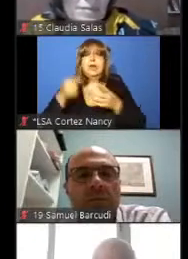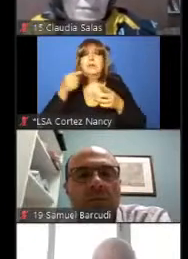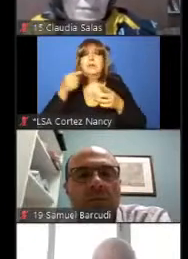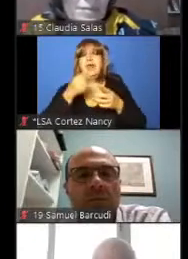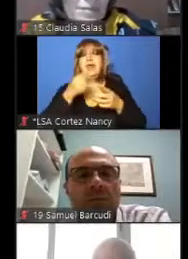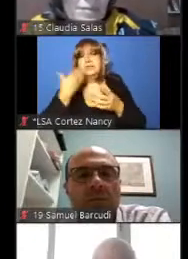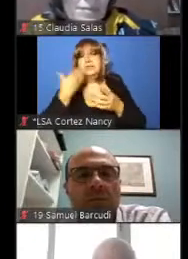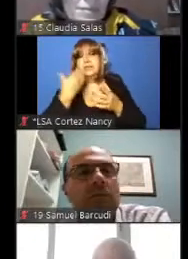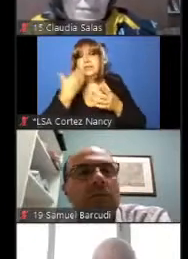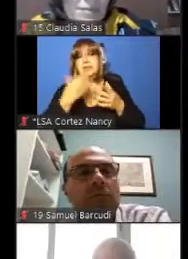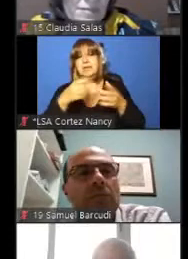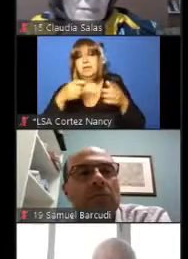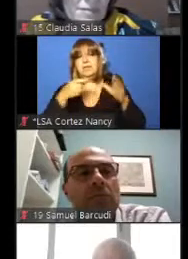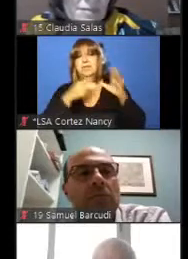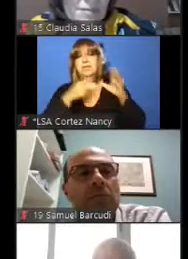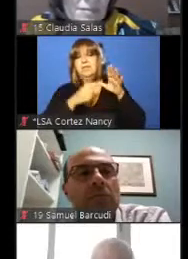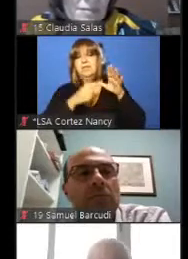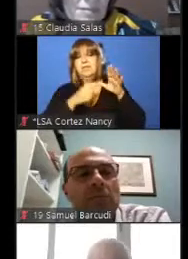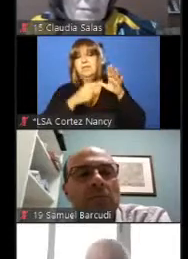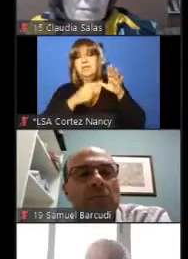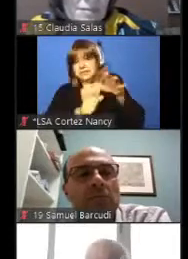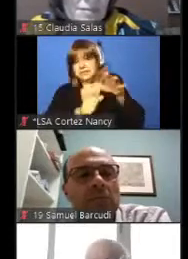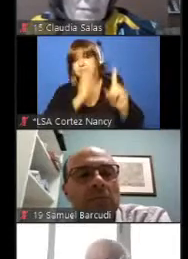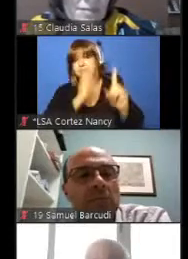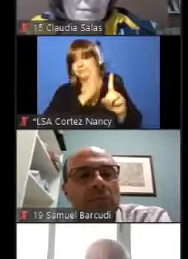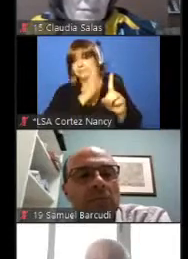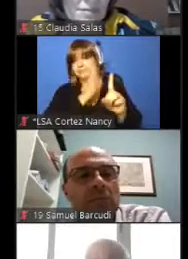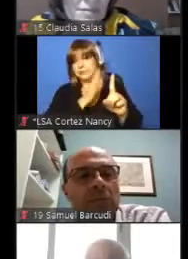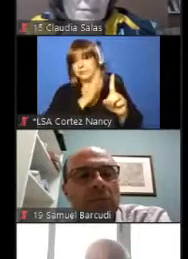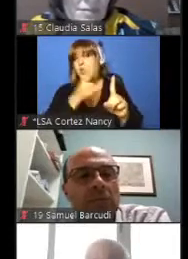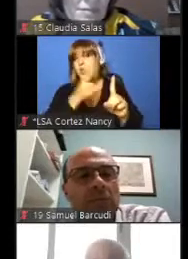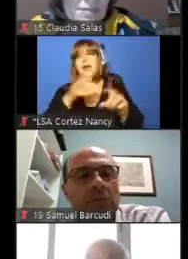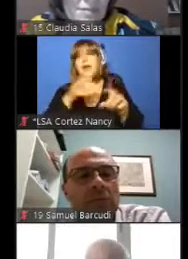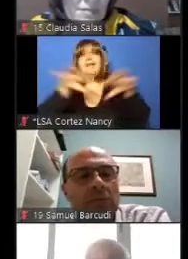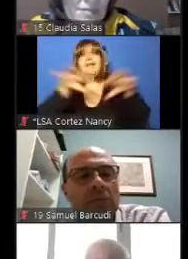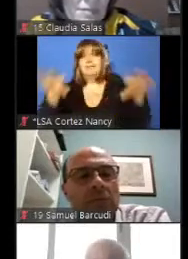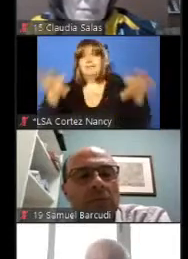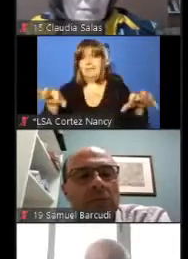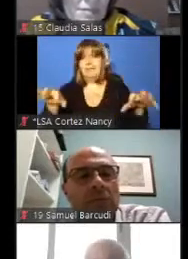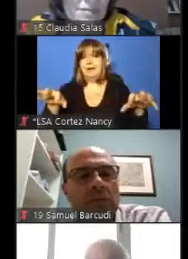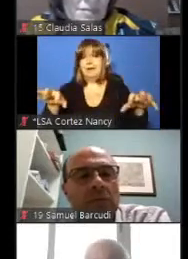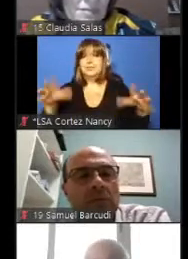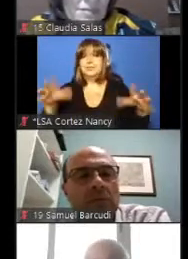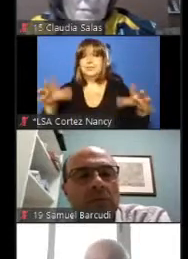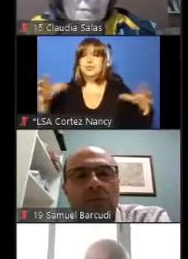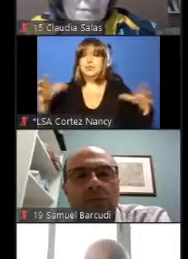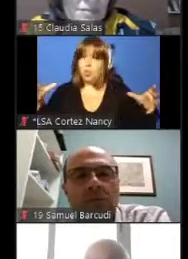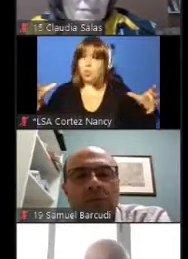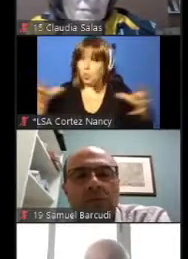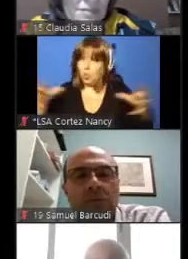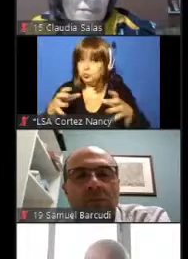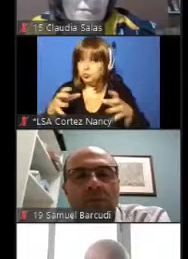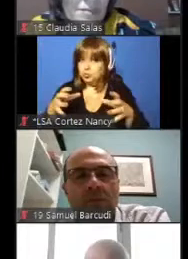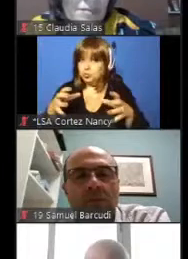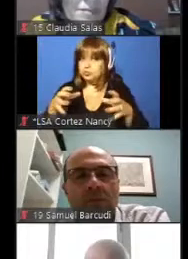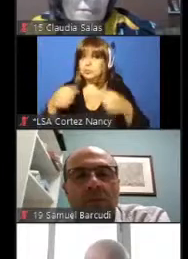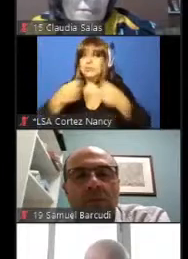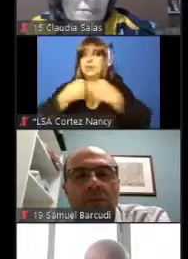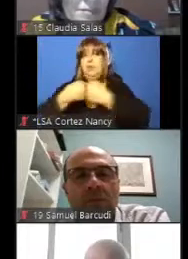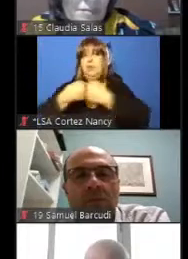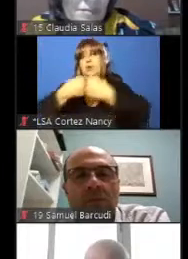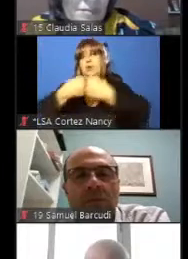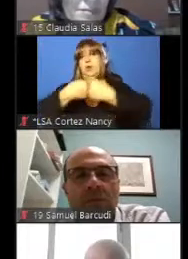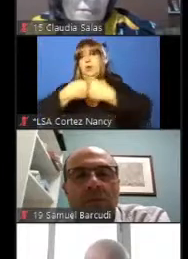una grieta política y que todas y todos en este recinto estamos de acuerdo